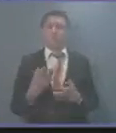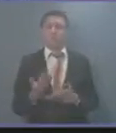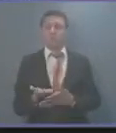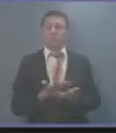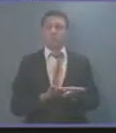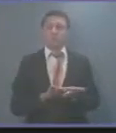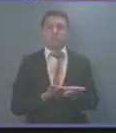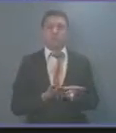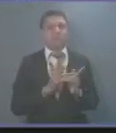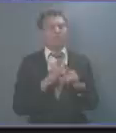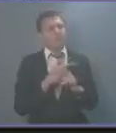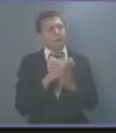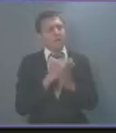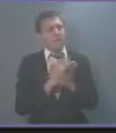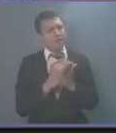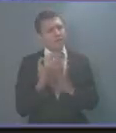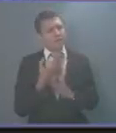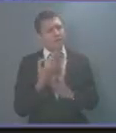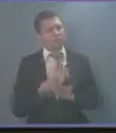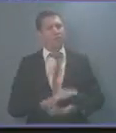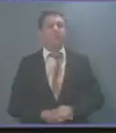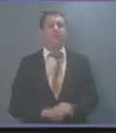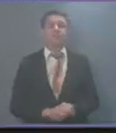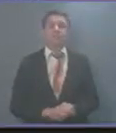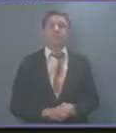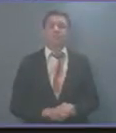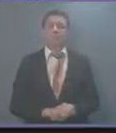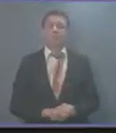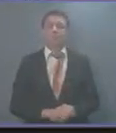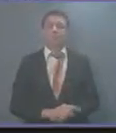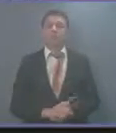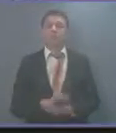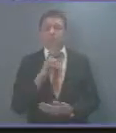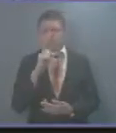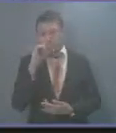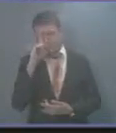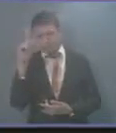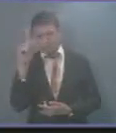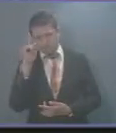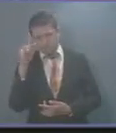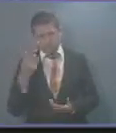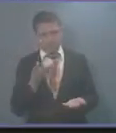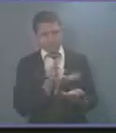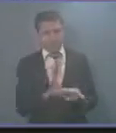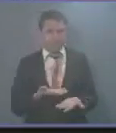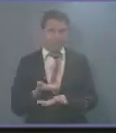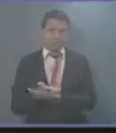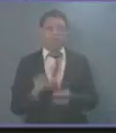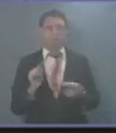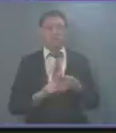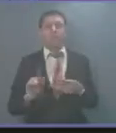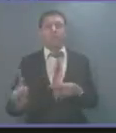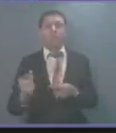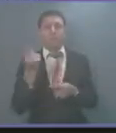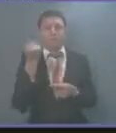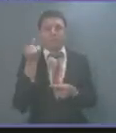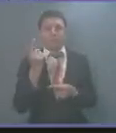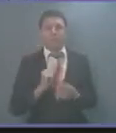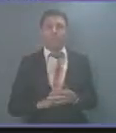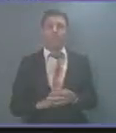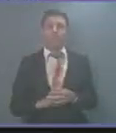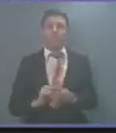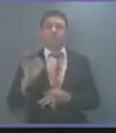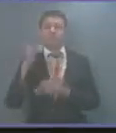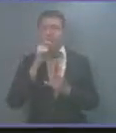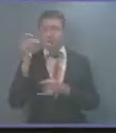Solicitarle modificación de agenda, señor presidente, en dos sentidos. El primero es